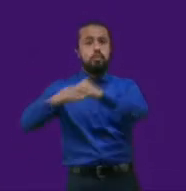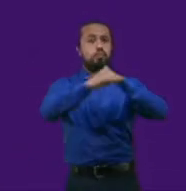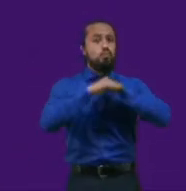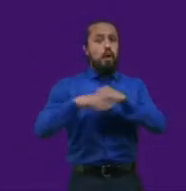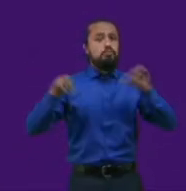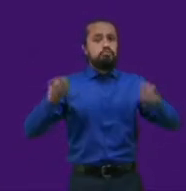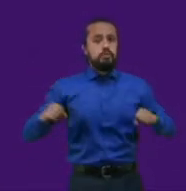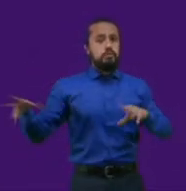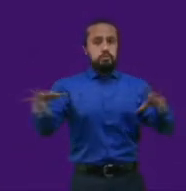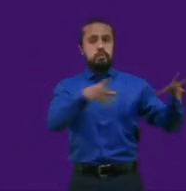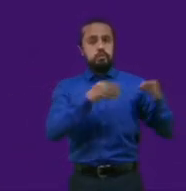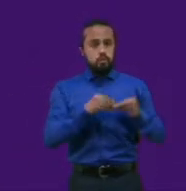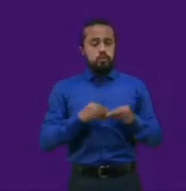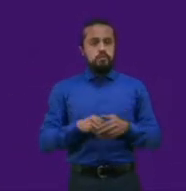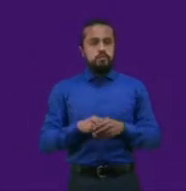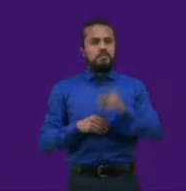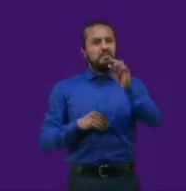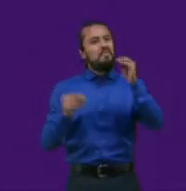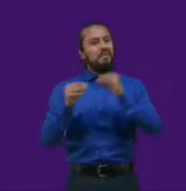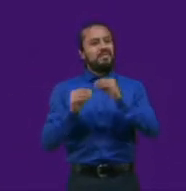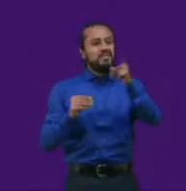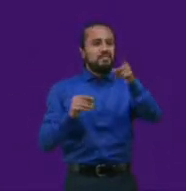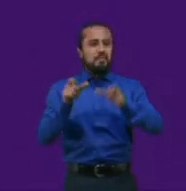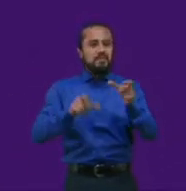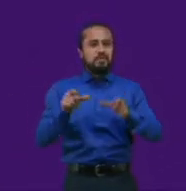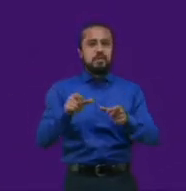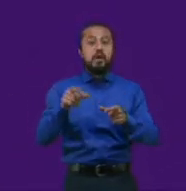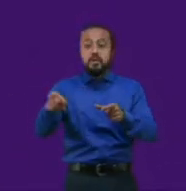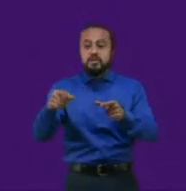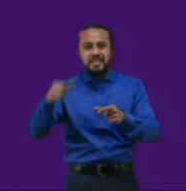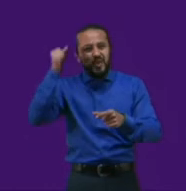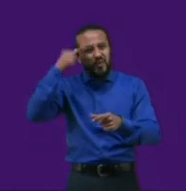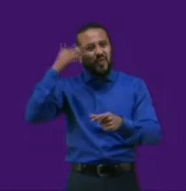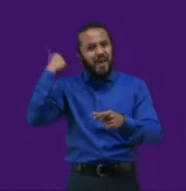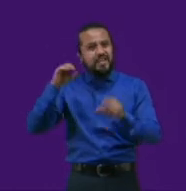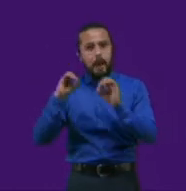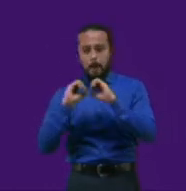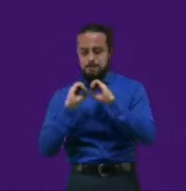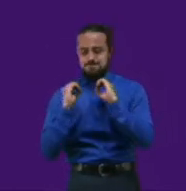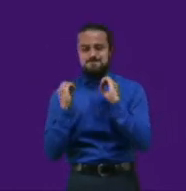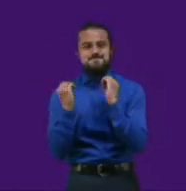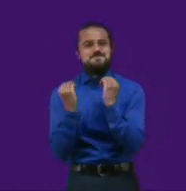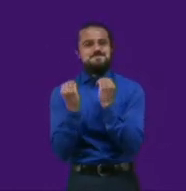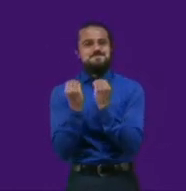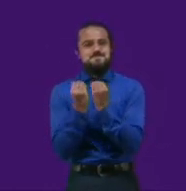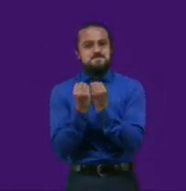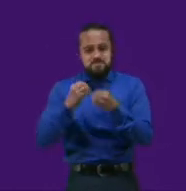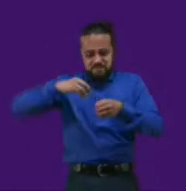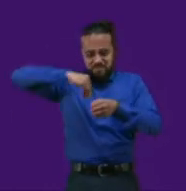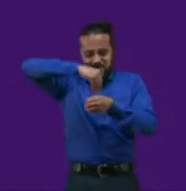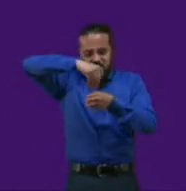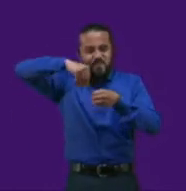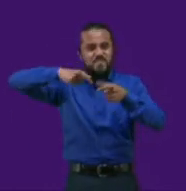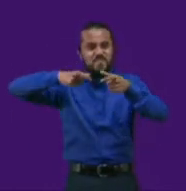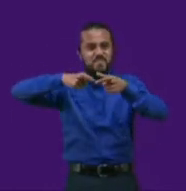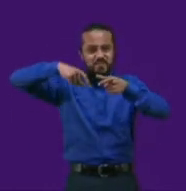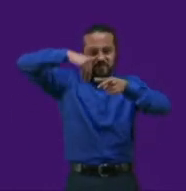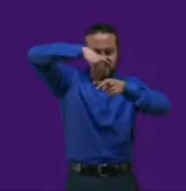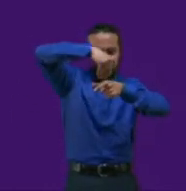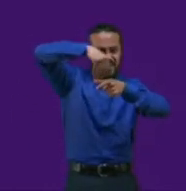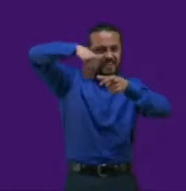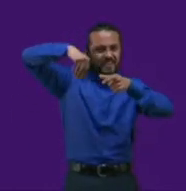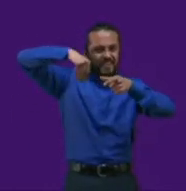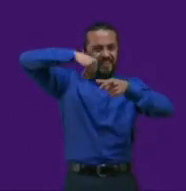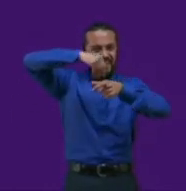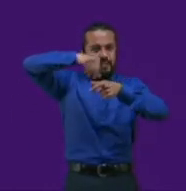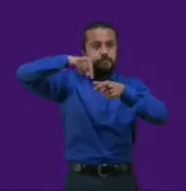a darle donas a la gente para que bajaran la aplicación. Yo creo que se la he contado a varios emprendedores y les digo, pues, cuando hablamos de